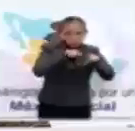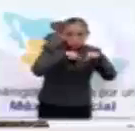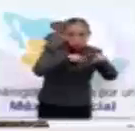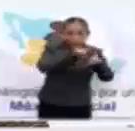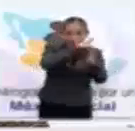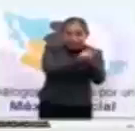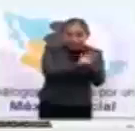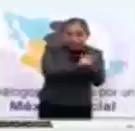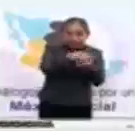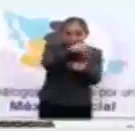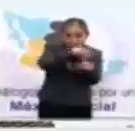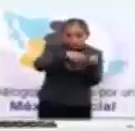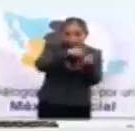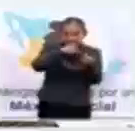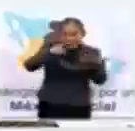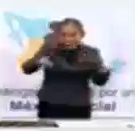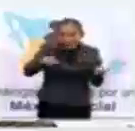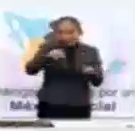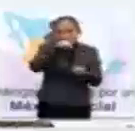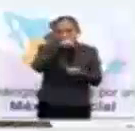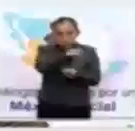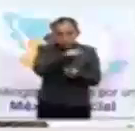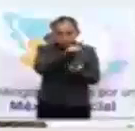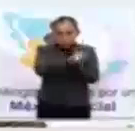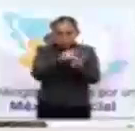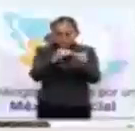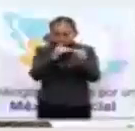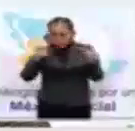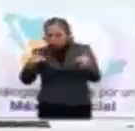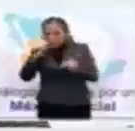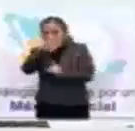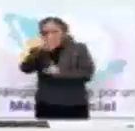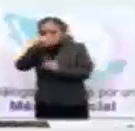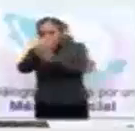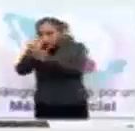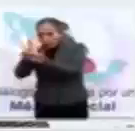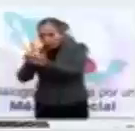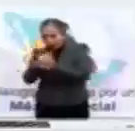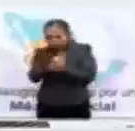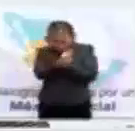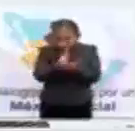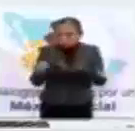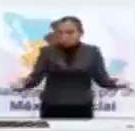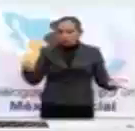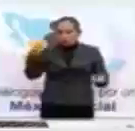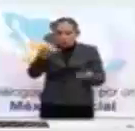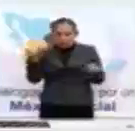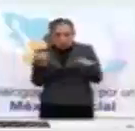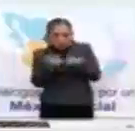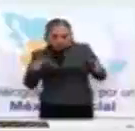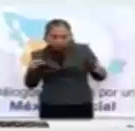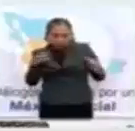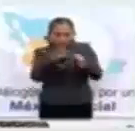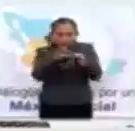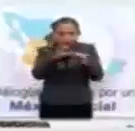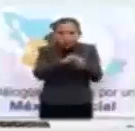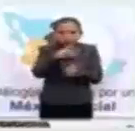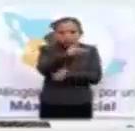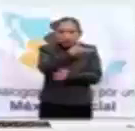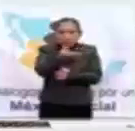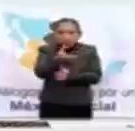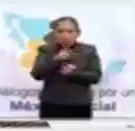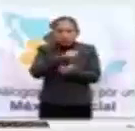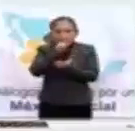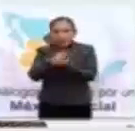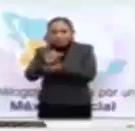Rural Sustentable, en el mismo nivel jurídico, tenemos más de 50 leyes que inciden con el sector rural, ¿no?